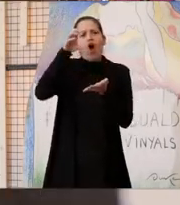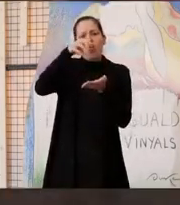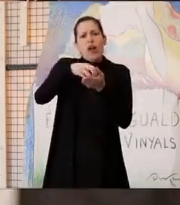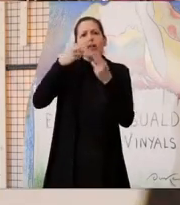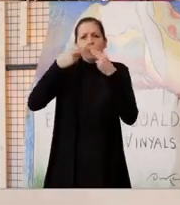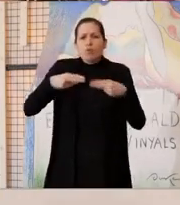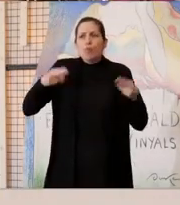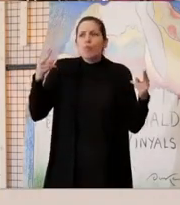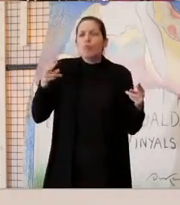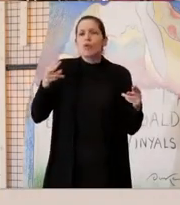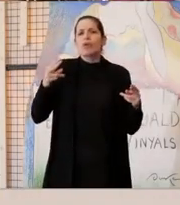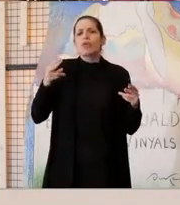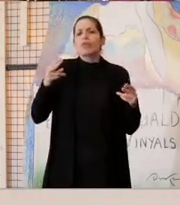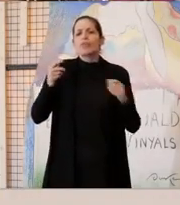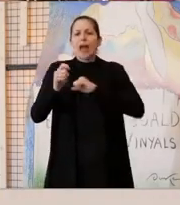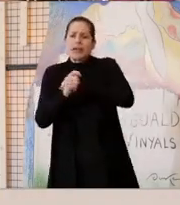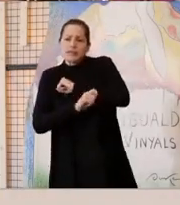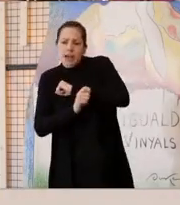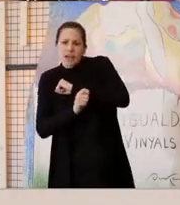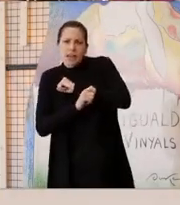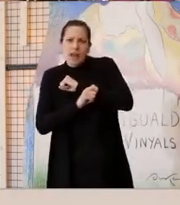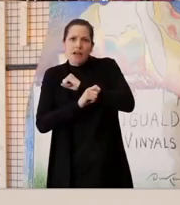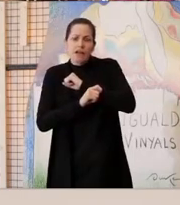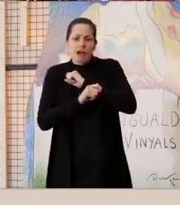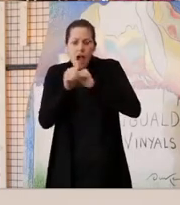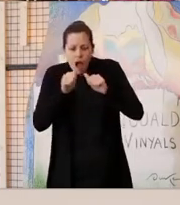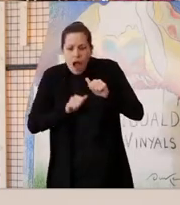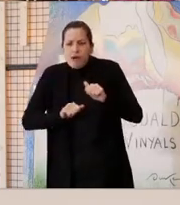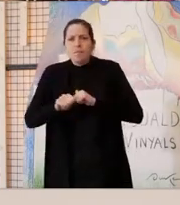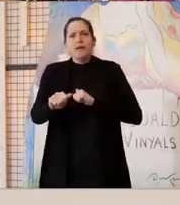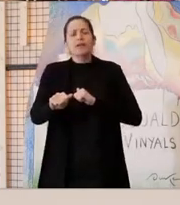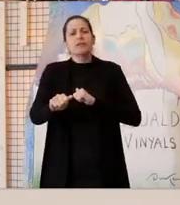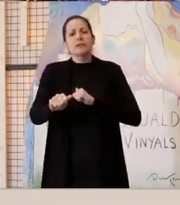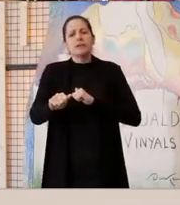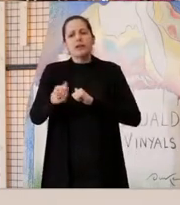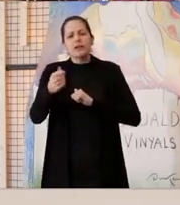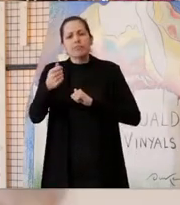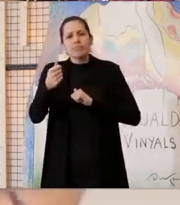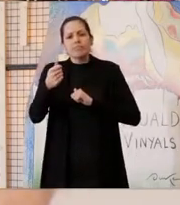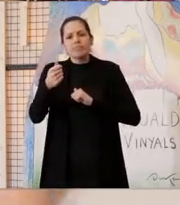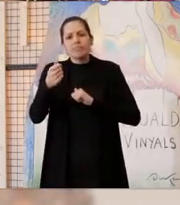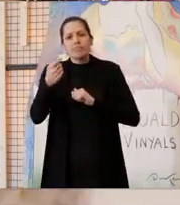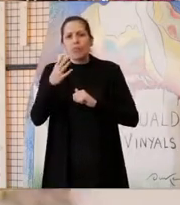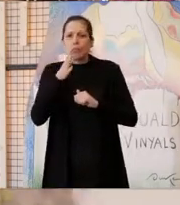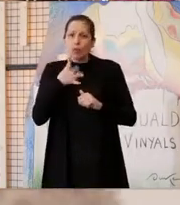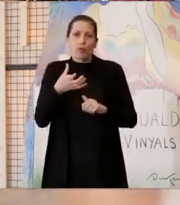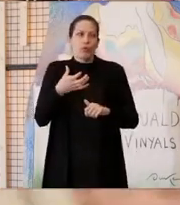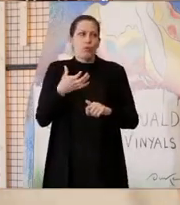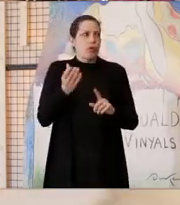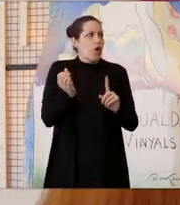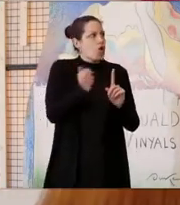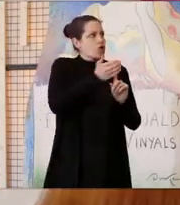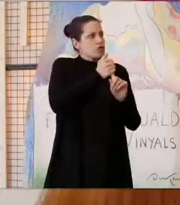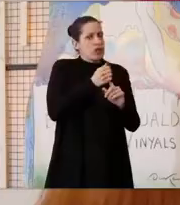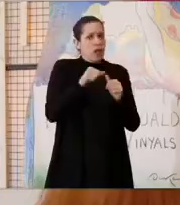no qué estrategias Hay que seguir a partir de ahora para seguir avanzando para no bajar la guardia porque parece que siempre está todo conseguido y resulta